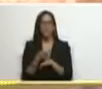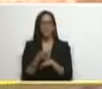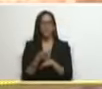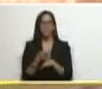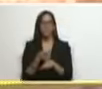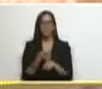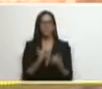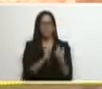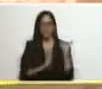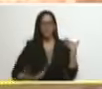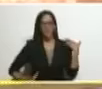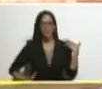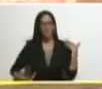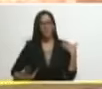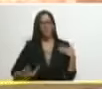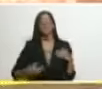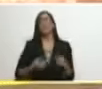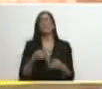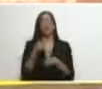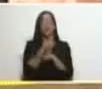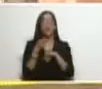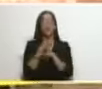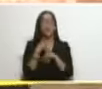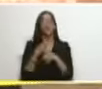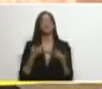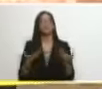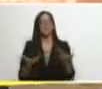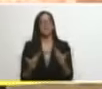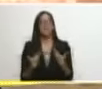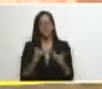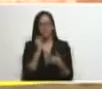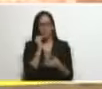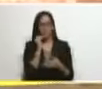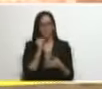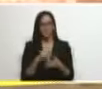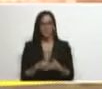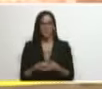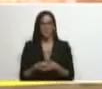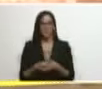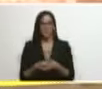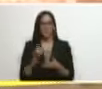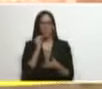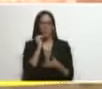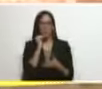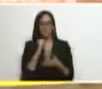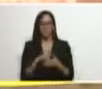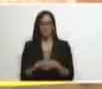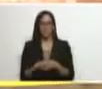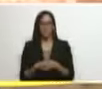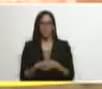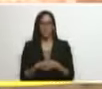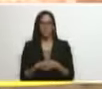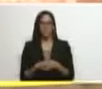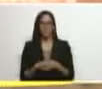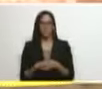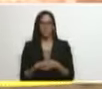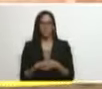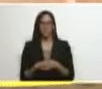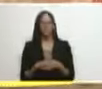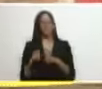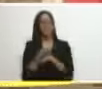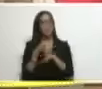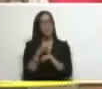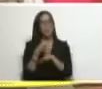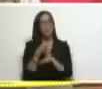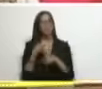presido y para los gobiernos que vengan, muchachas, jóvenes, para los gobiernos